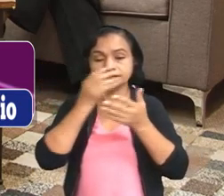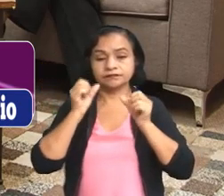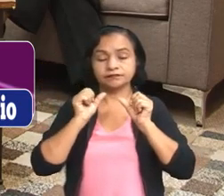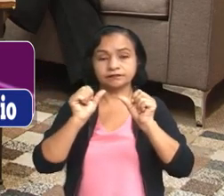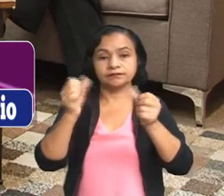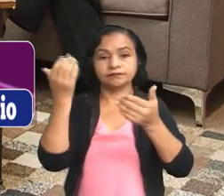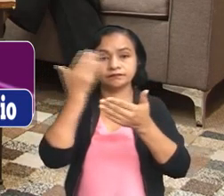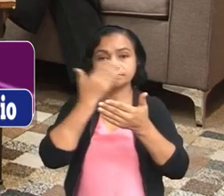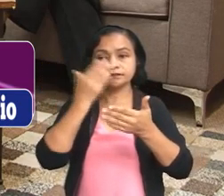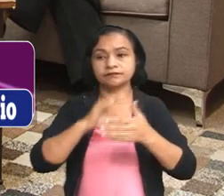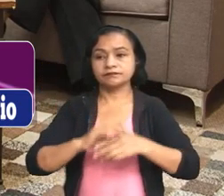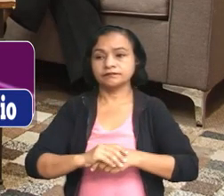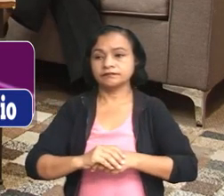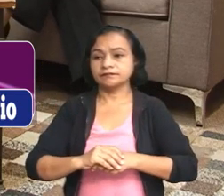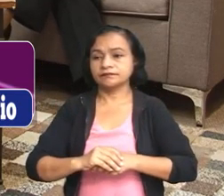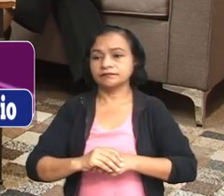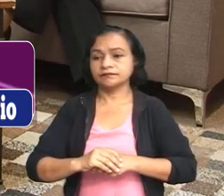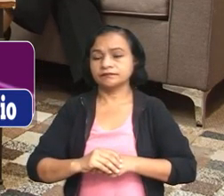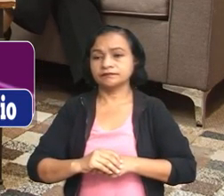sus estudios. Sí. Yo quería